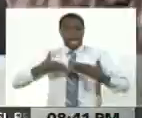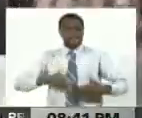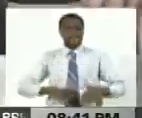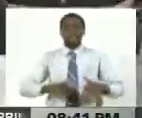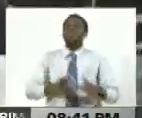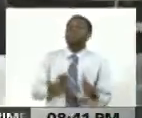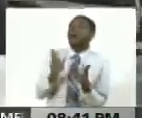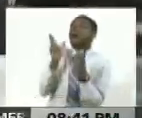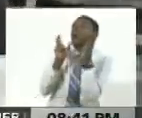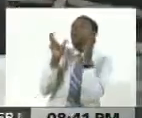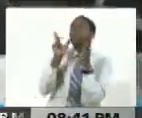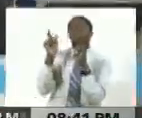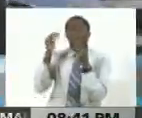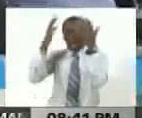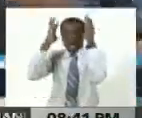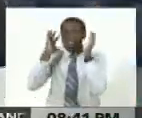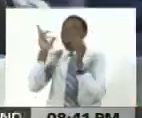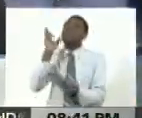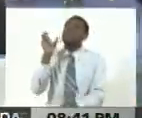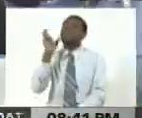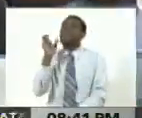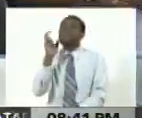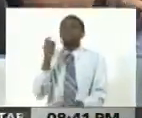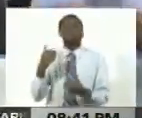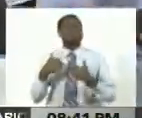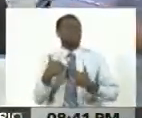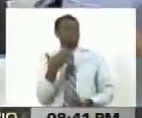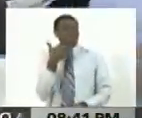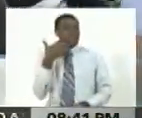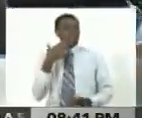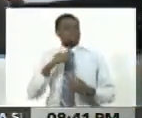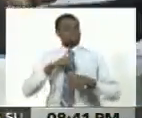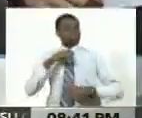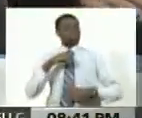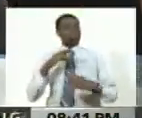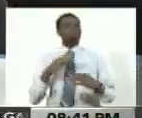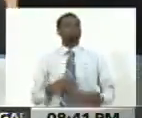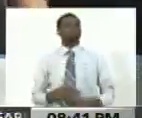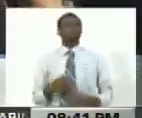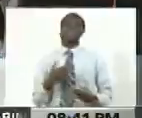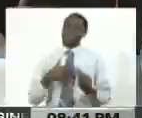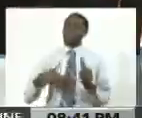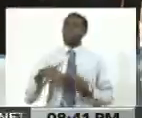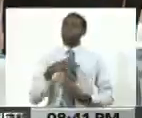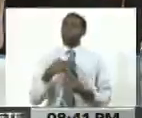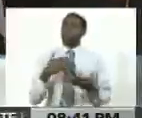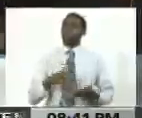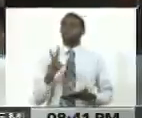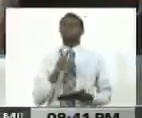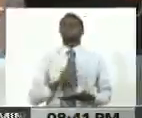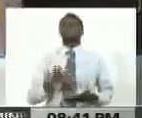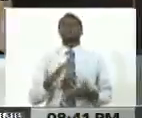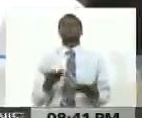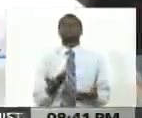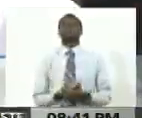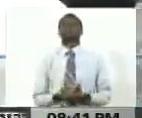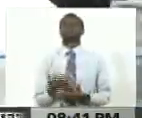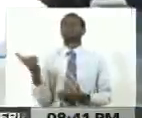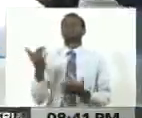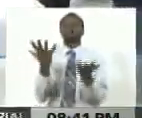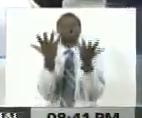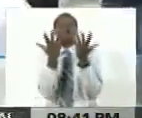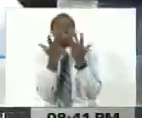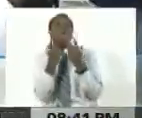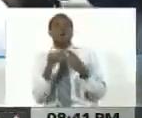canciones de Alí y me siento orgullosa de haber nacido en esta patria, de ser revolucionaria. Mensajes llenos de color,